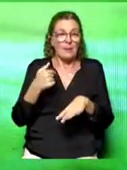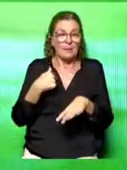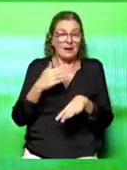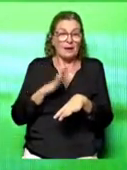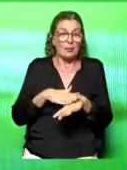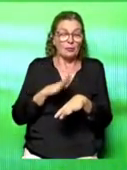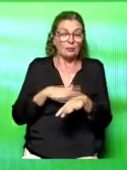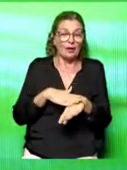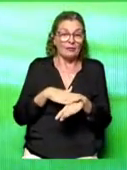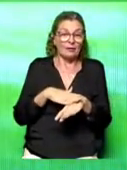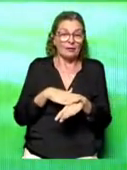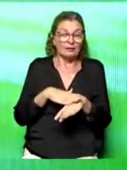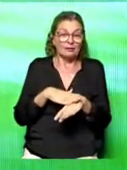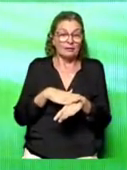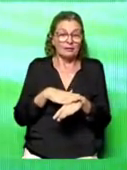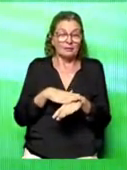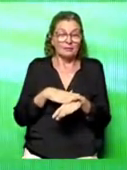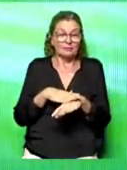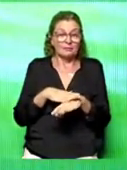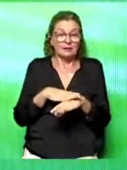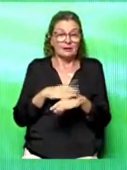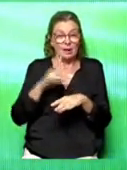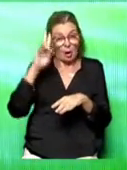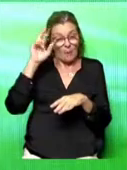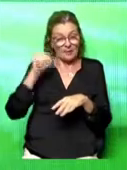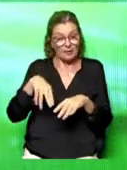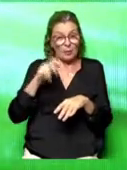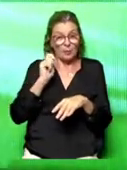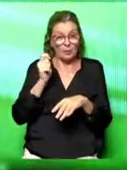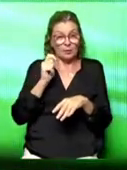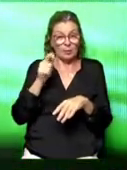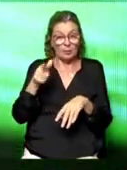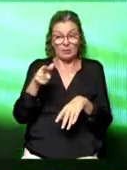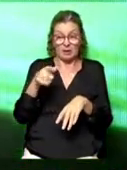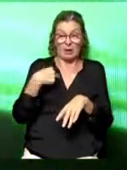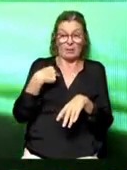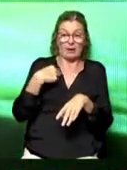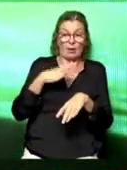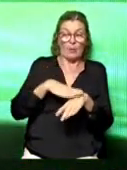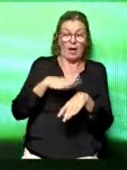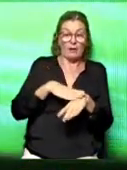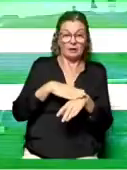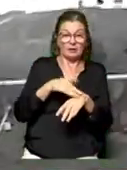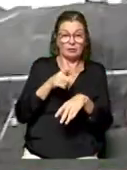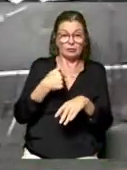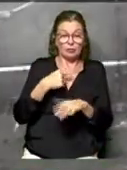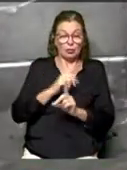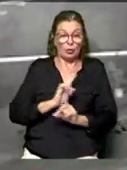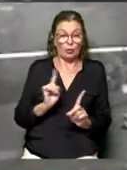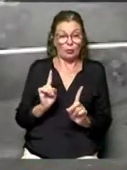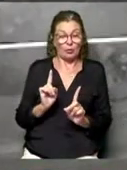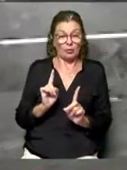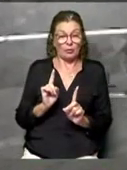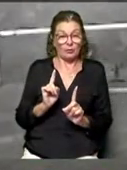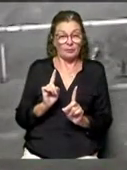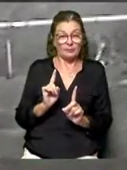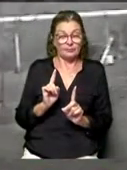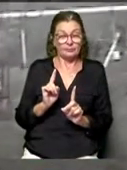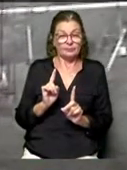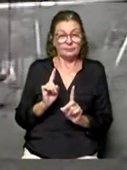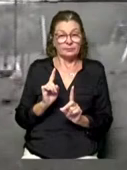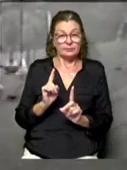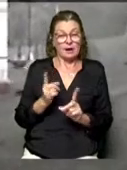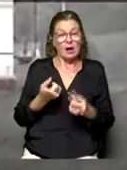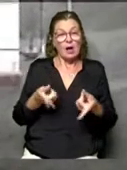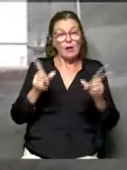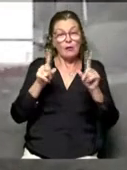y se me, y quizás en la opinión pública se me puso como culpable de algo que yo no era culpable. Se retrasó la vuelta